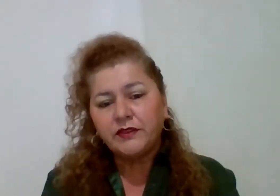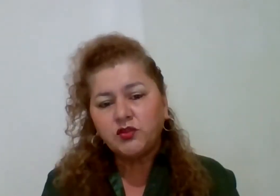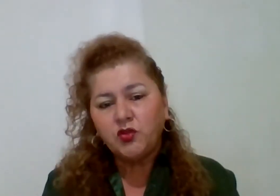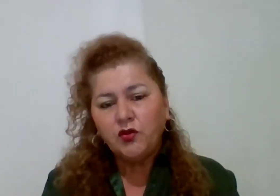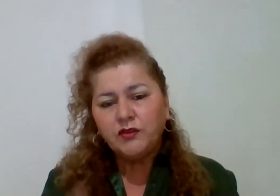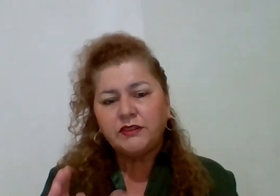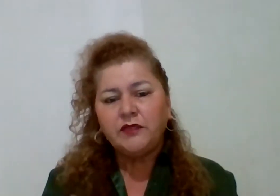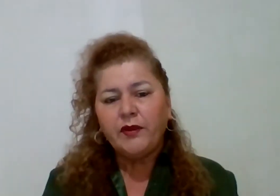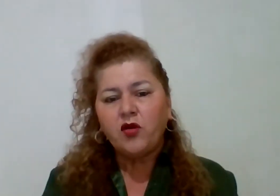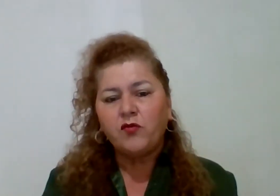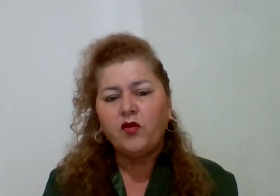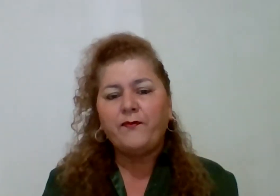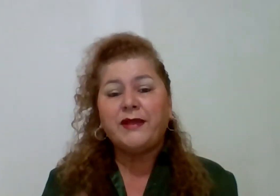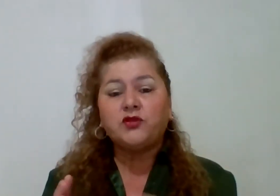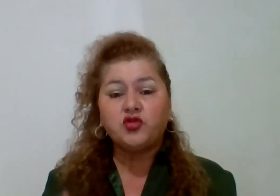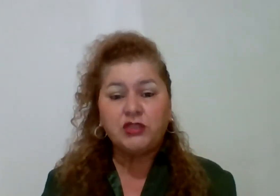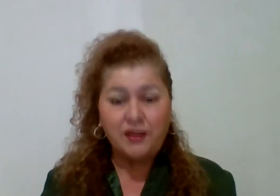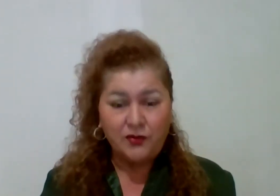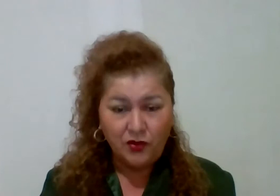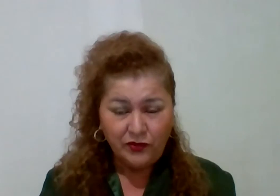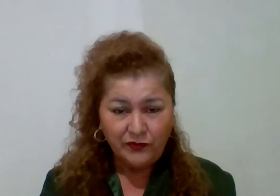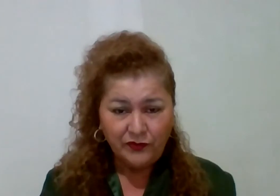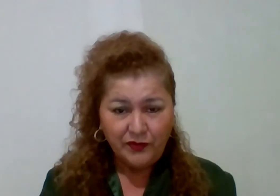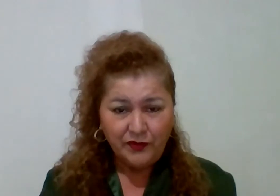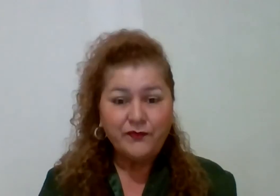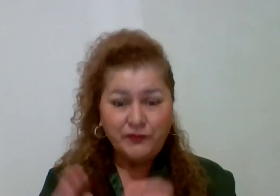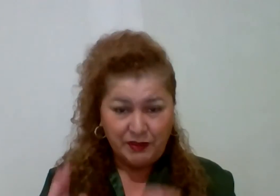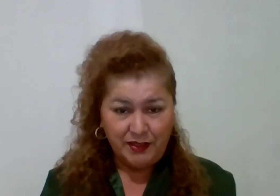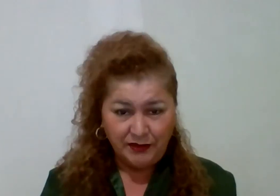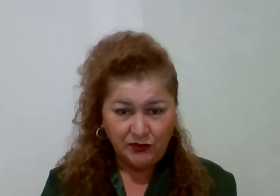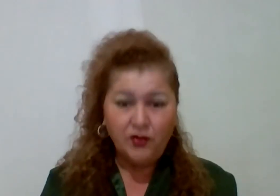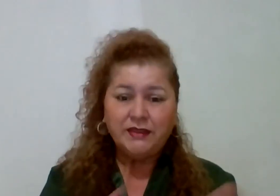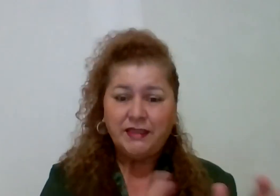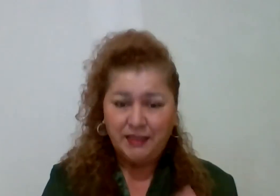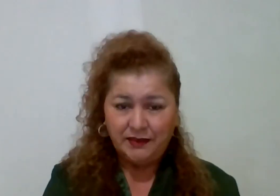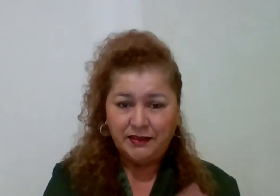COPE Terrazú sirve como patrocinador